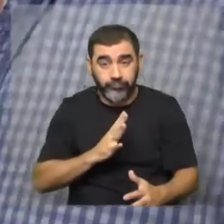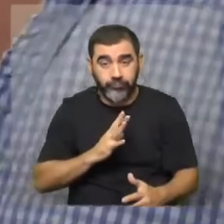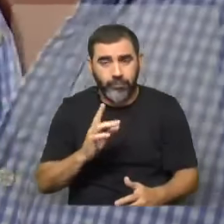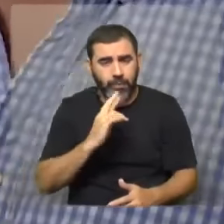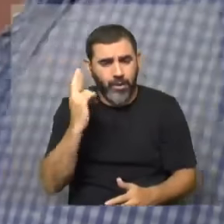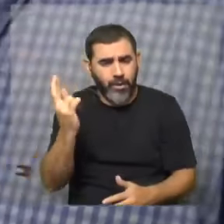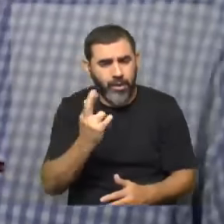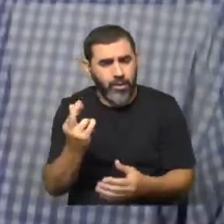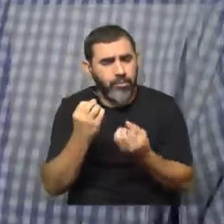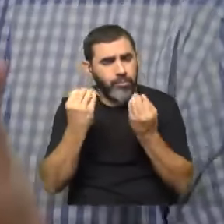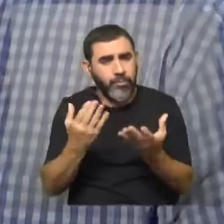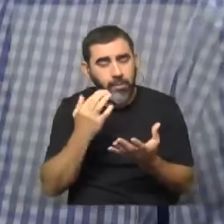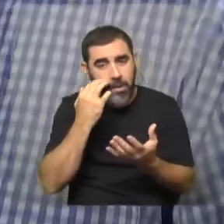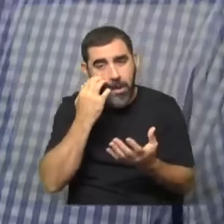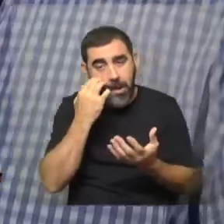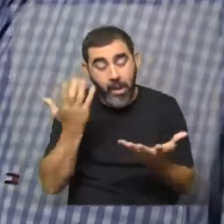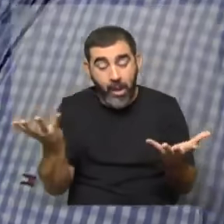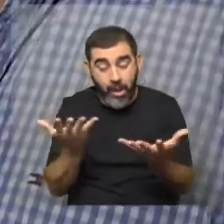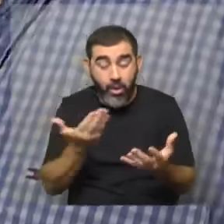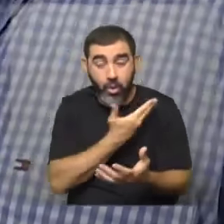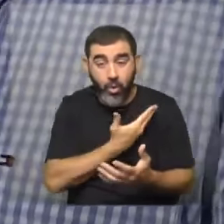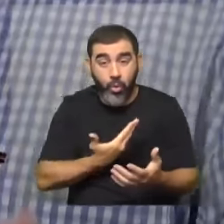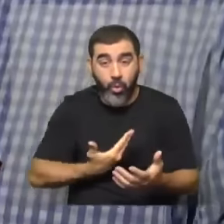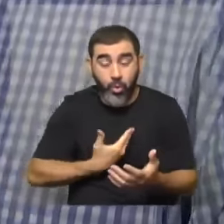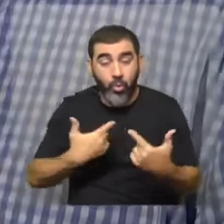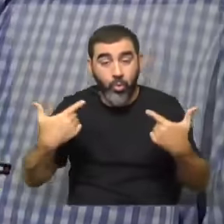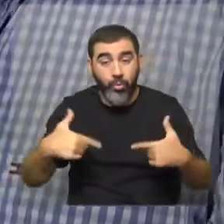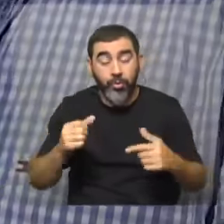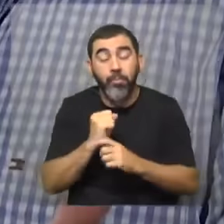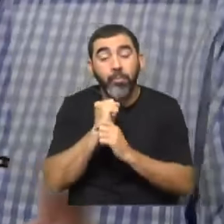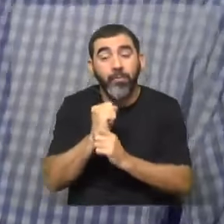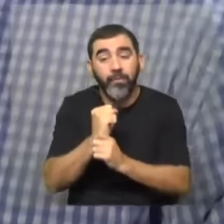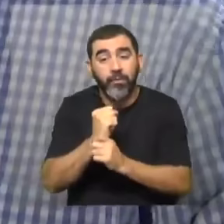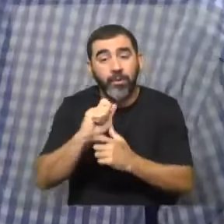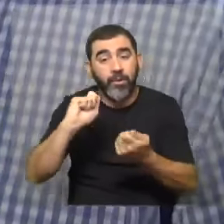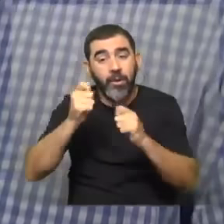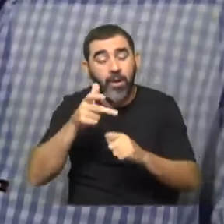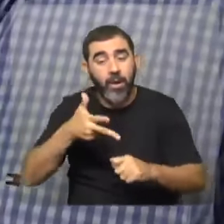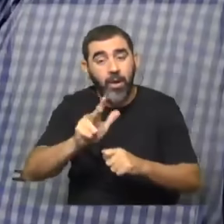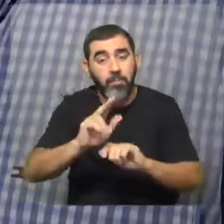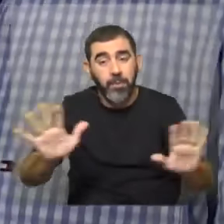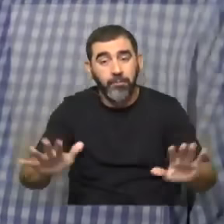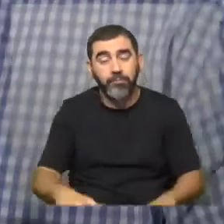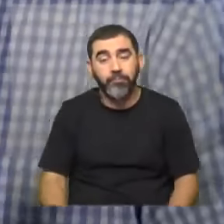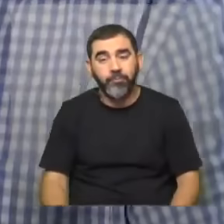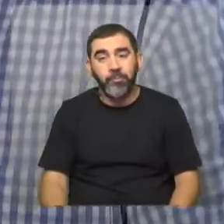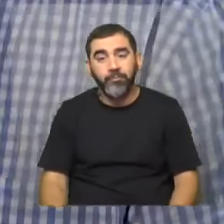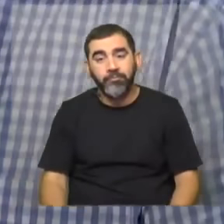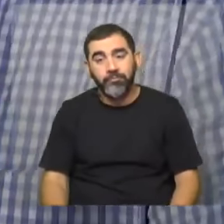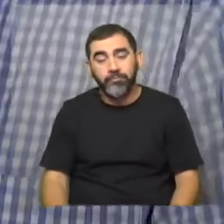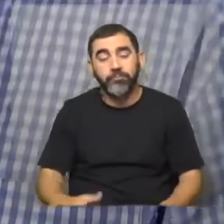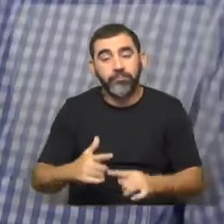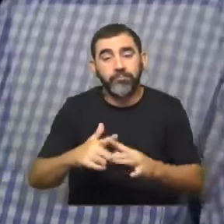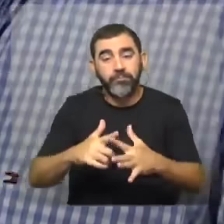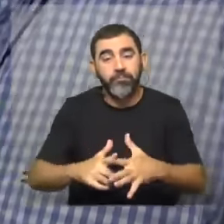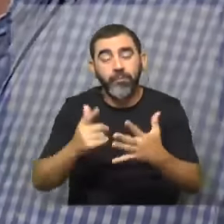atención porque la actual administración optó por cambiar la fecha no optó por festejar en